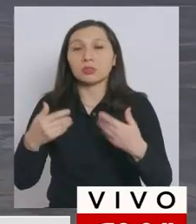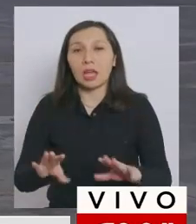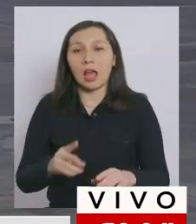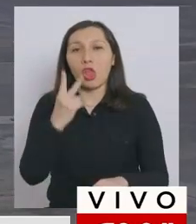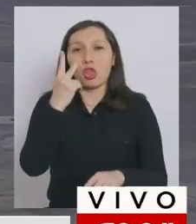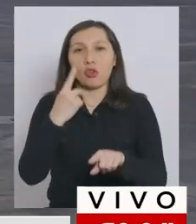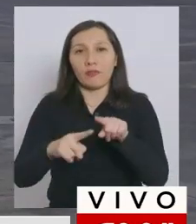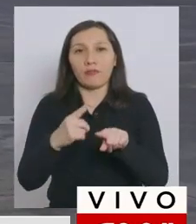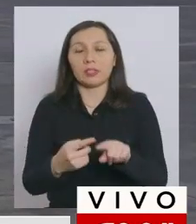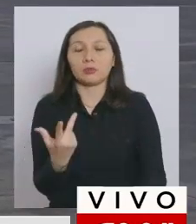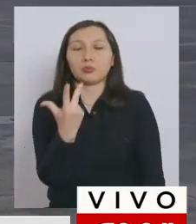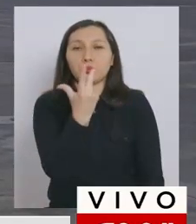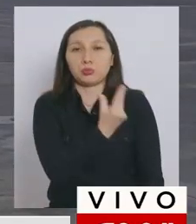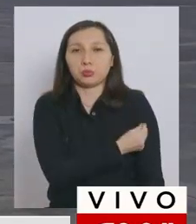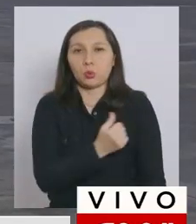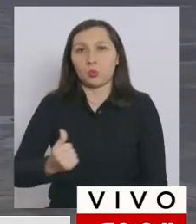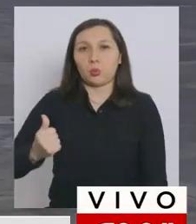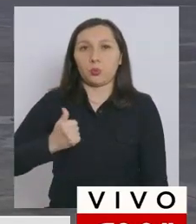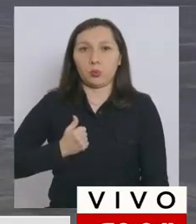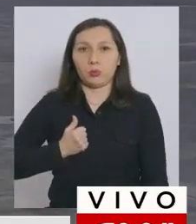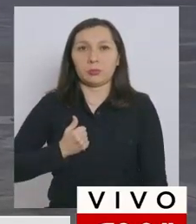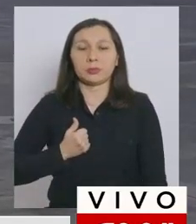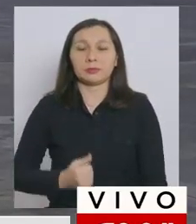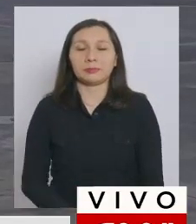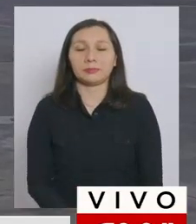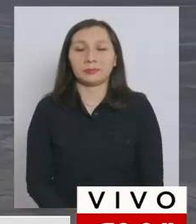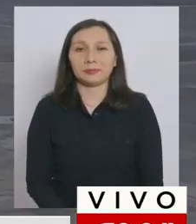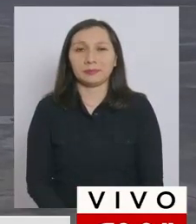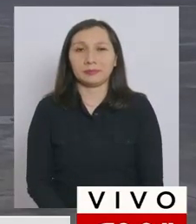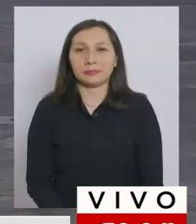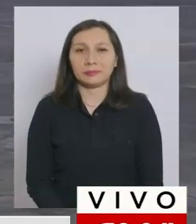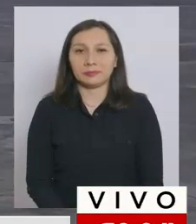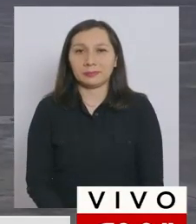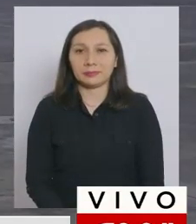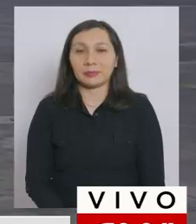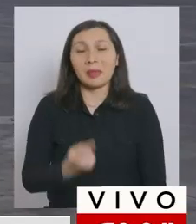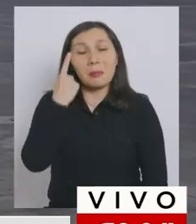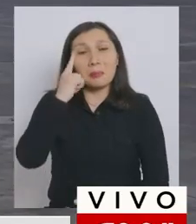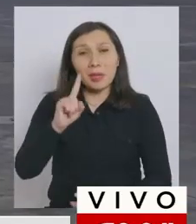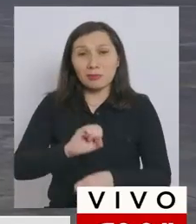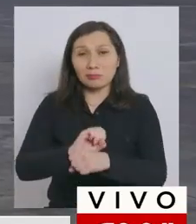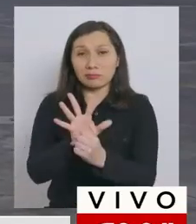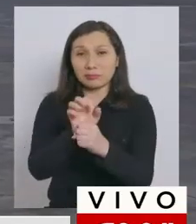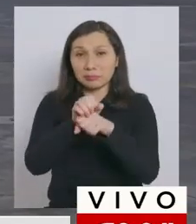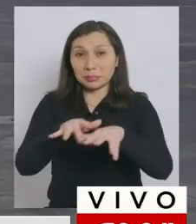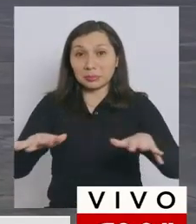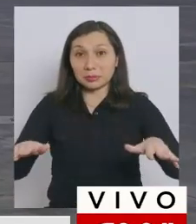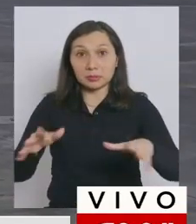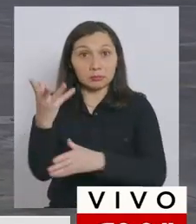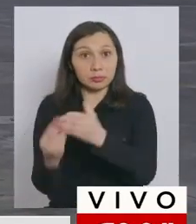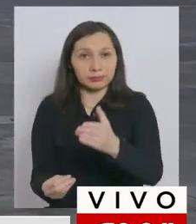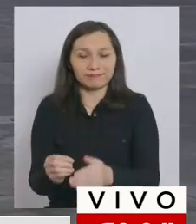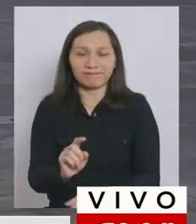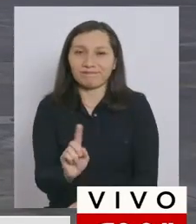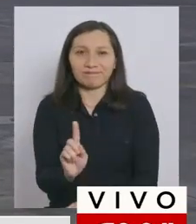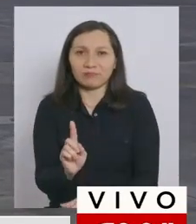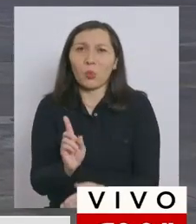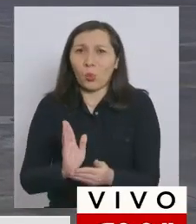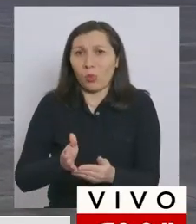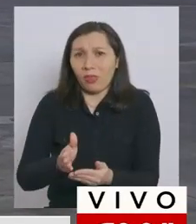recibido las dos dosis de la vacuna pero la pandemia de coronavirus no ha terminado